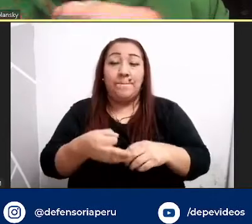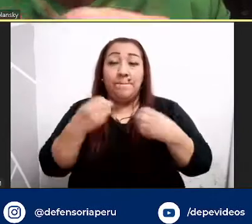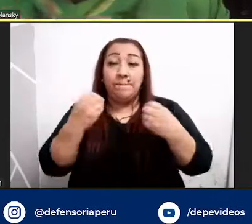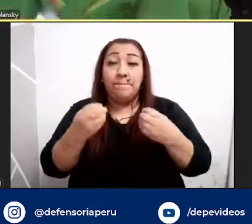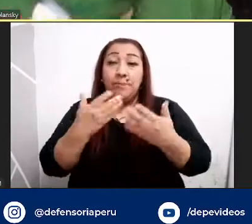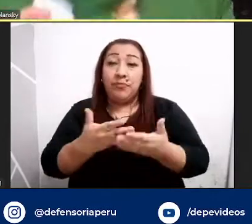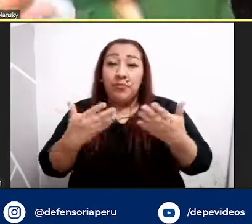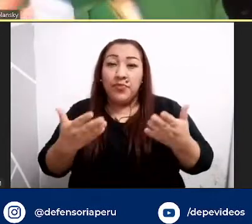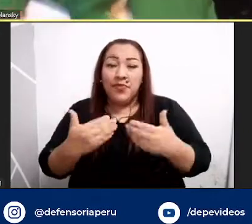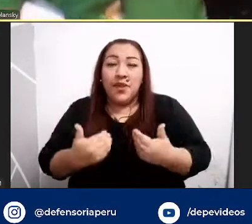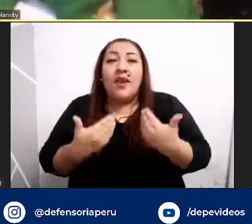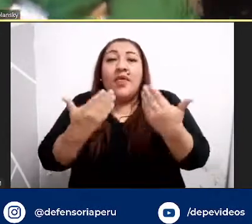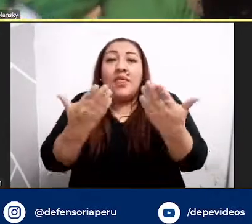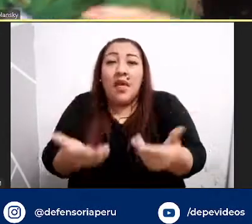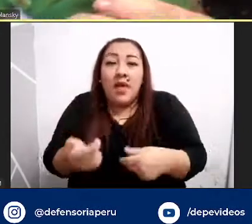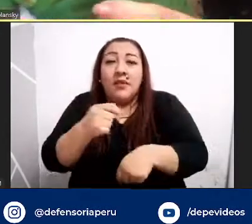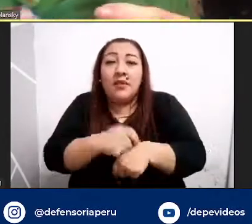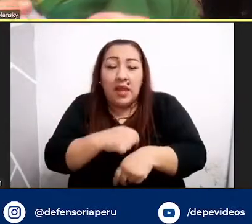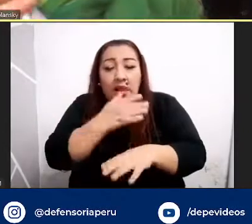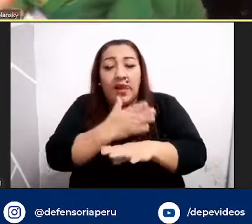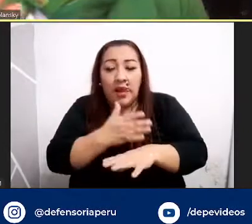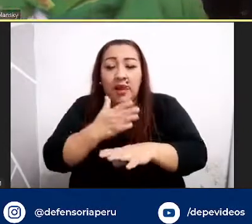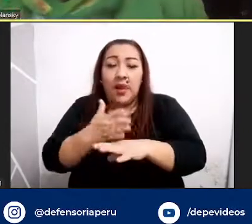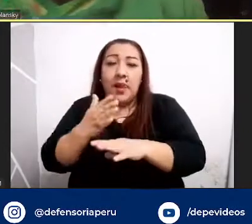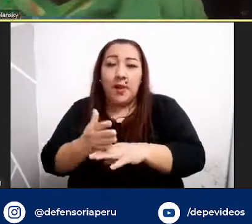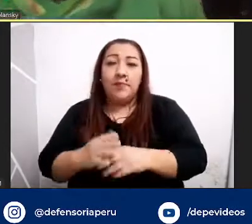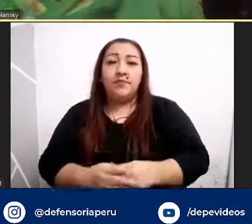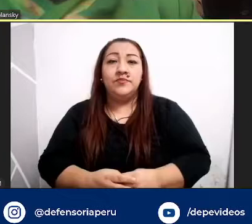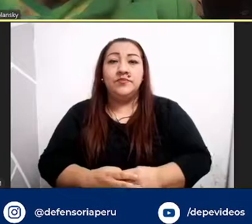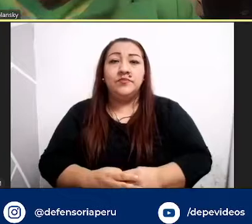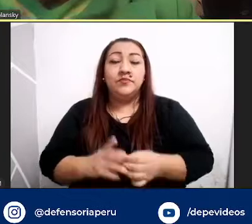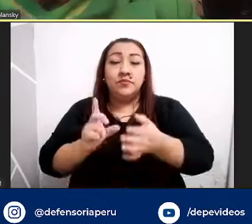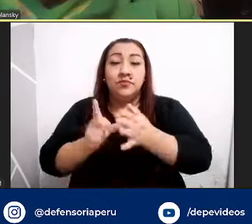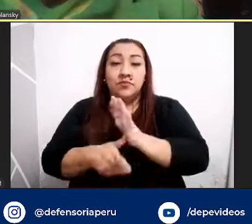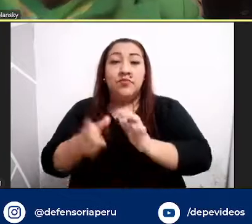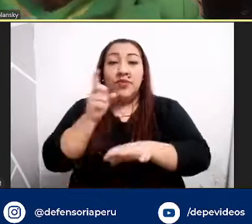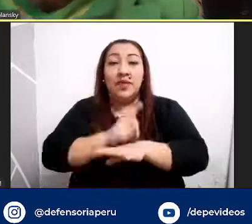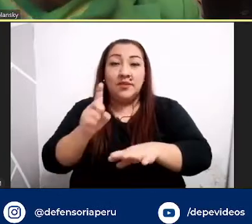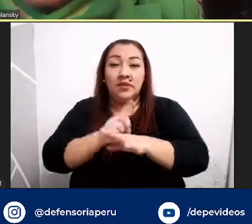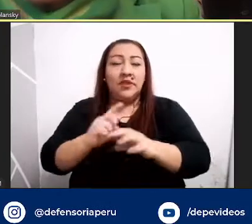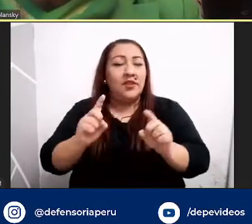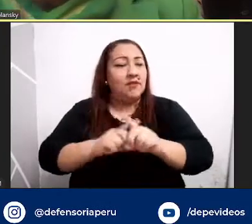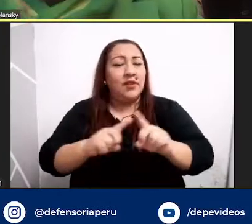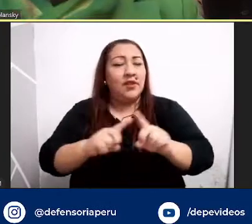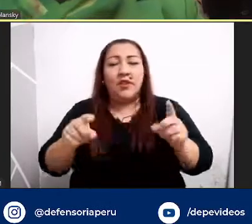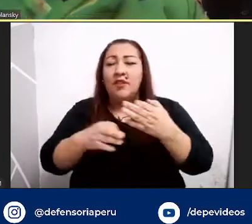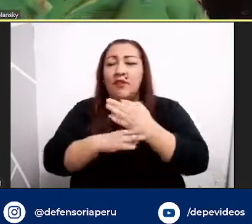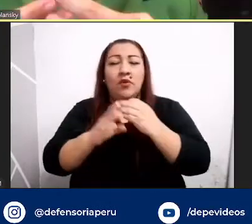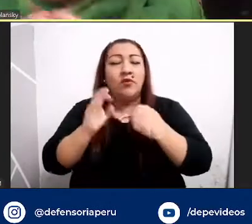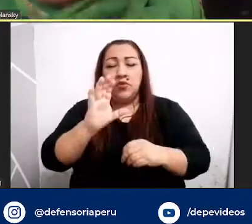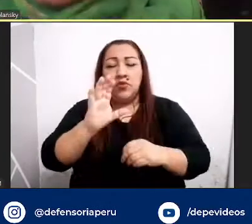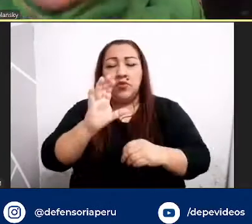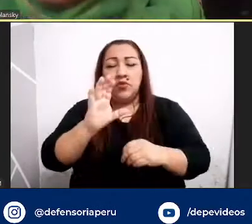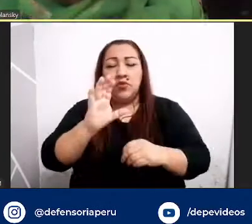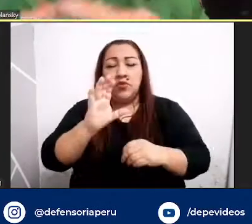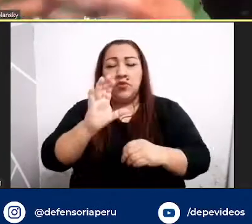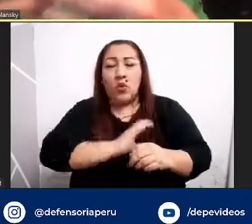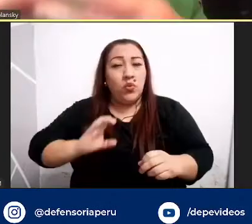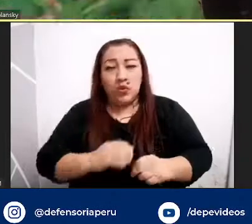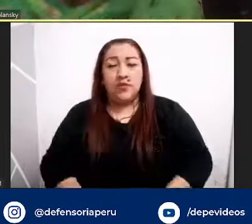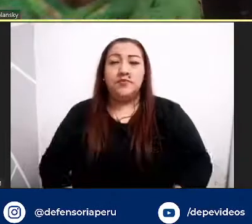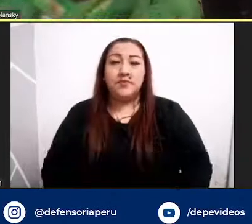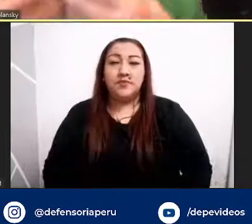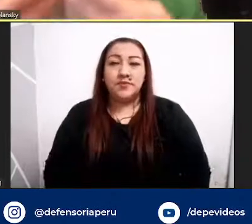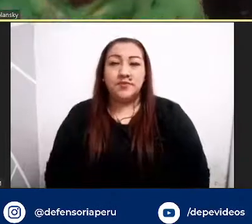se van dando en el cotidiano y se van desarrollando distintos tipos de conducta. Entonces es necesario estar